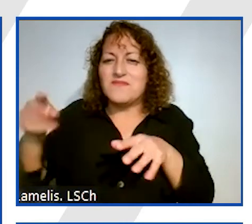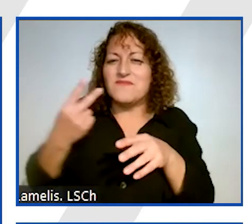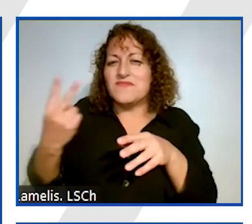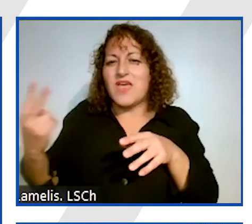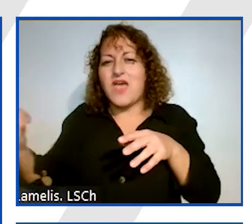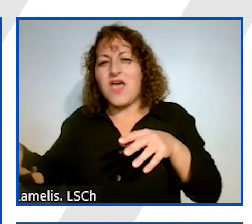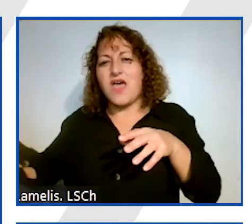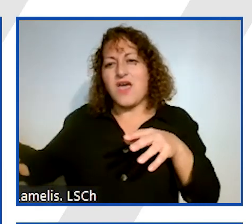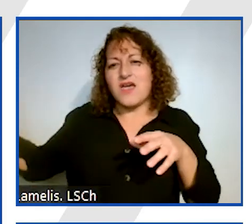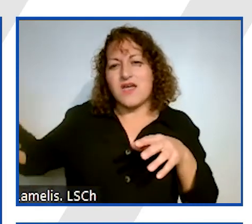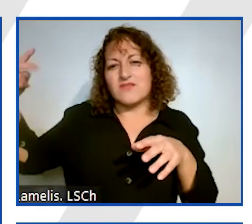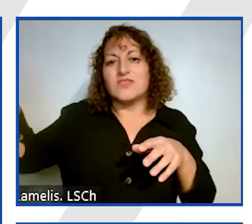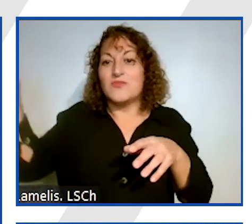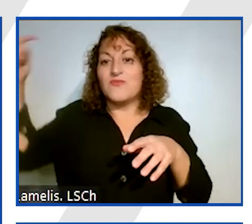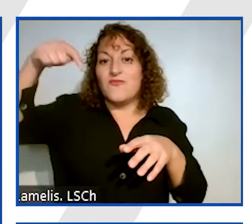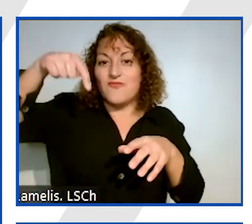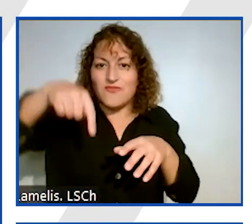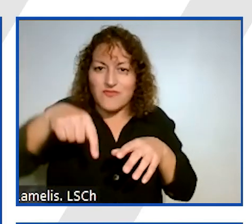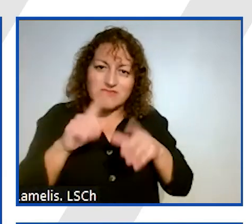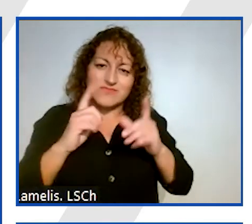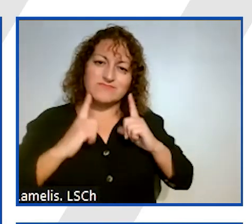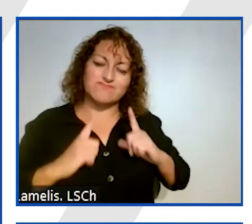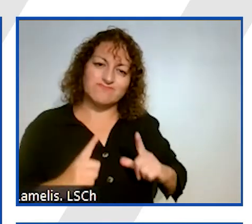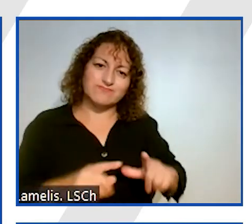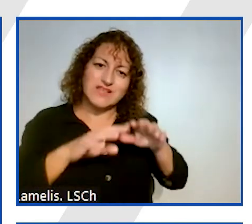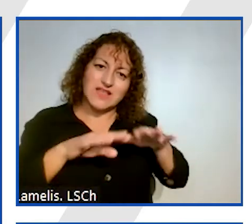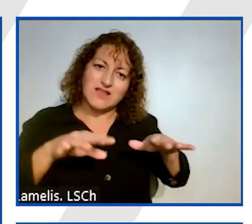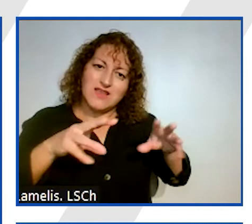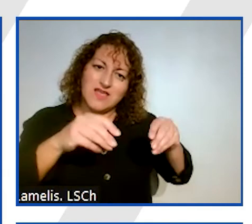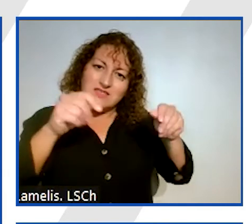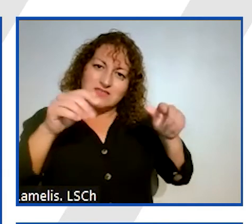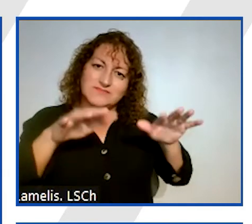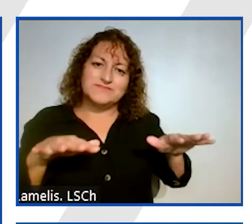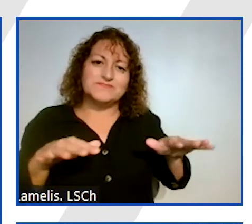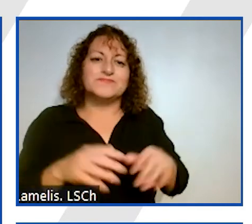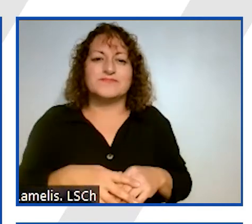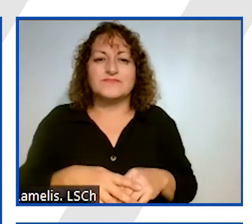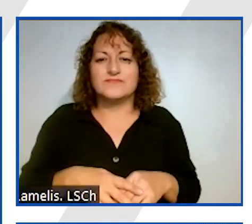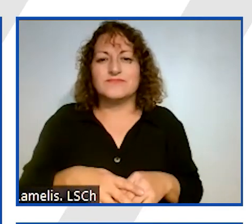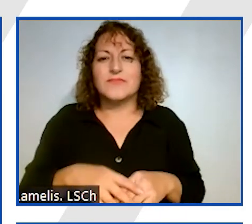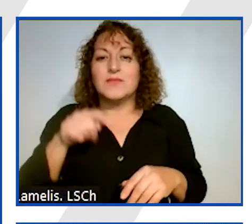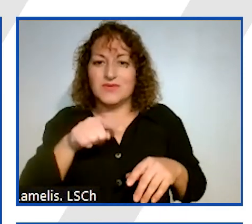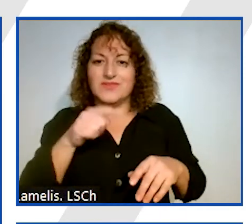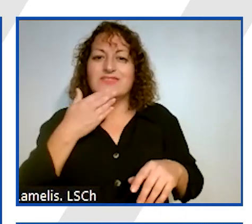acá a descansar sobre el fondo marino. Pero además de venir a descansar, vienen a dar a luz.